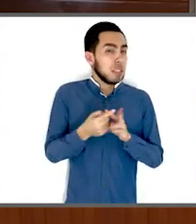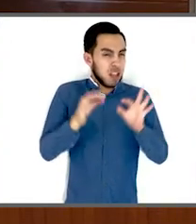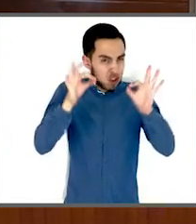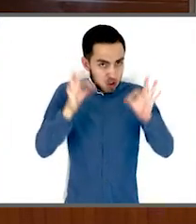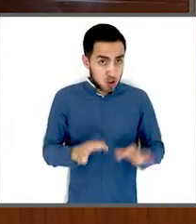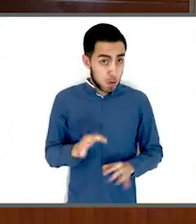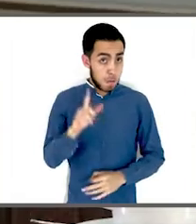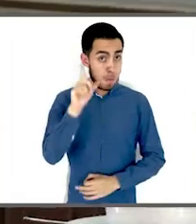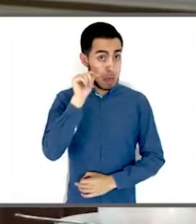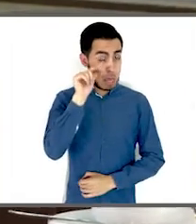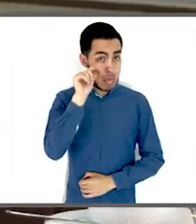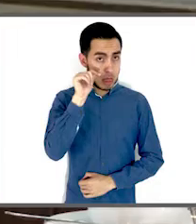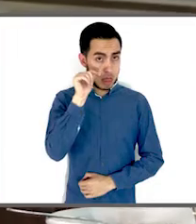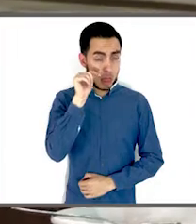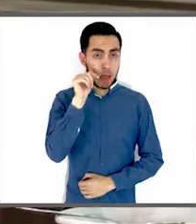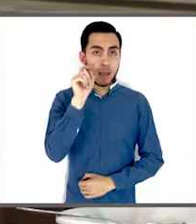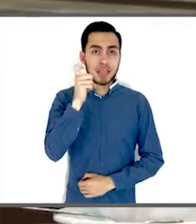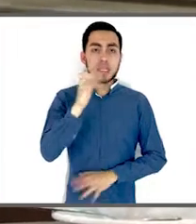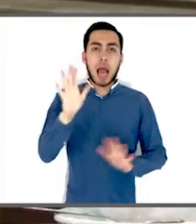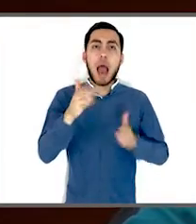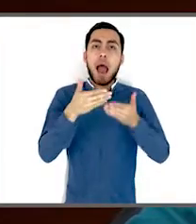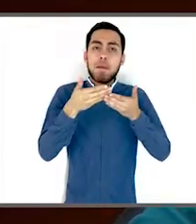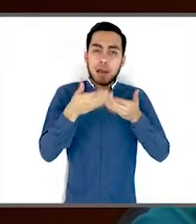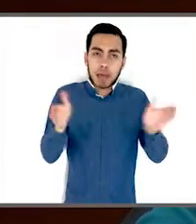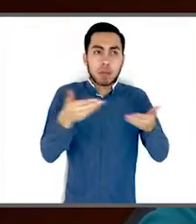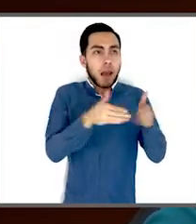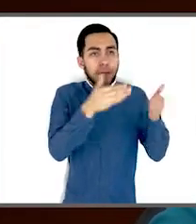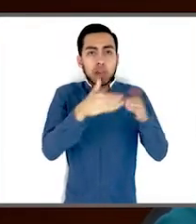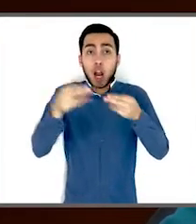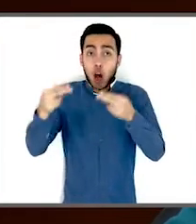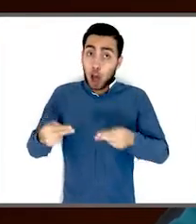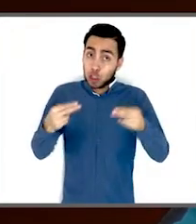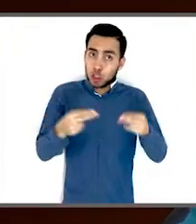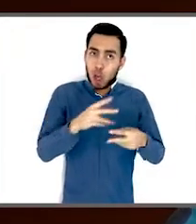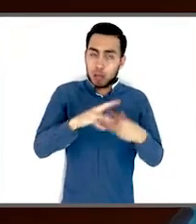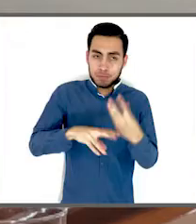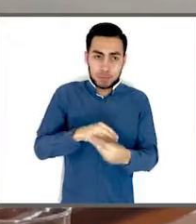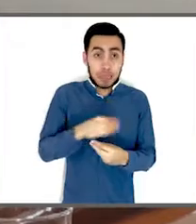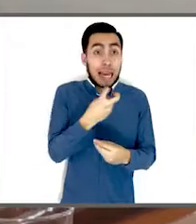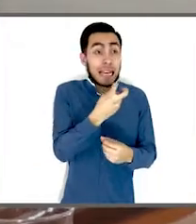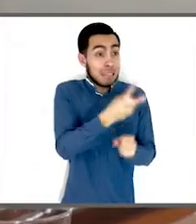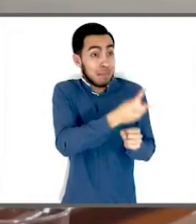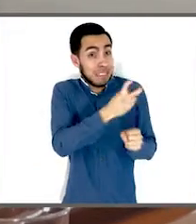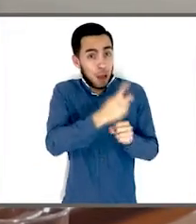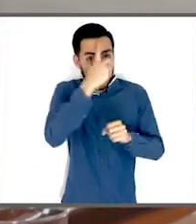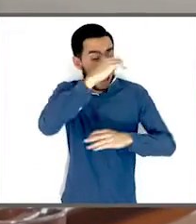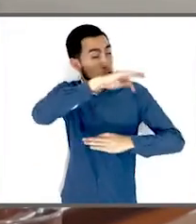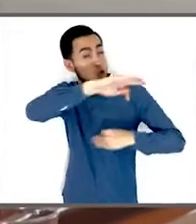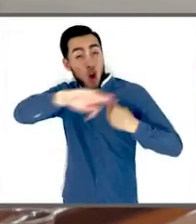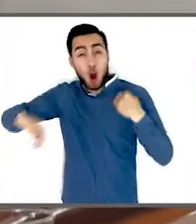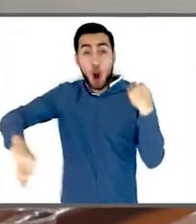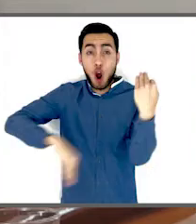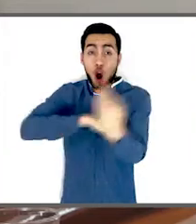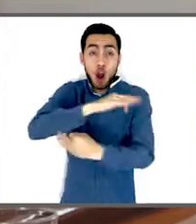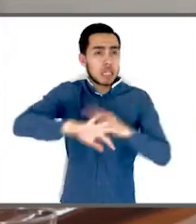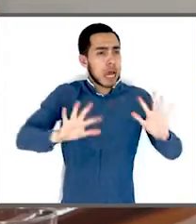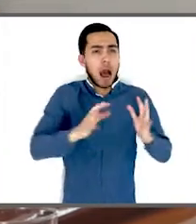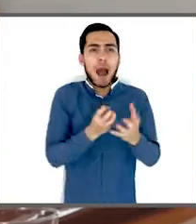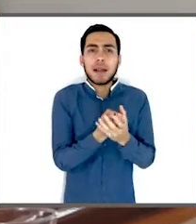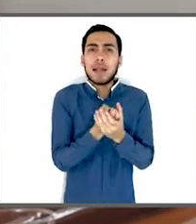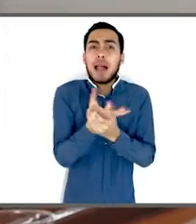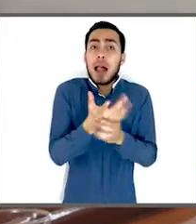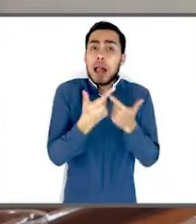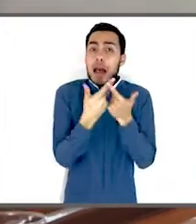que en realidad inicia a partir de mañana en su etapa de reactivación económica, no es una invitación a que toda